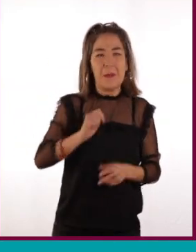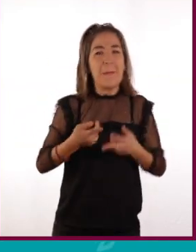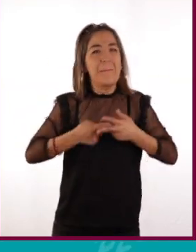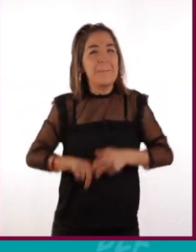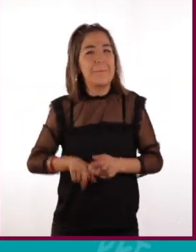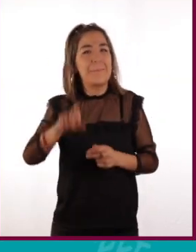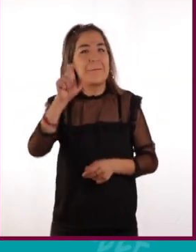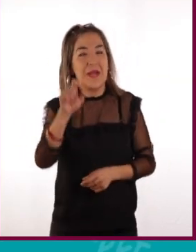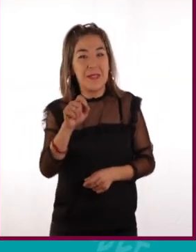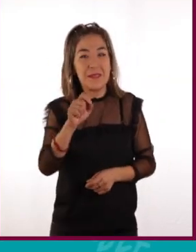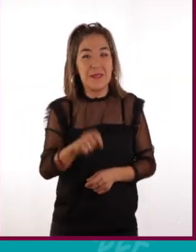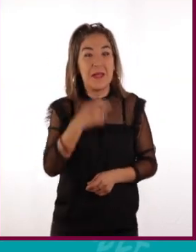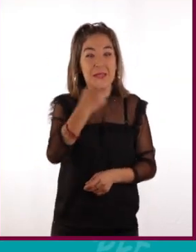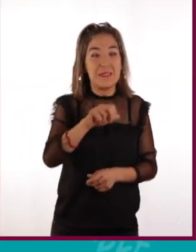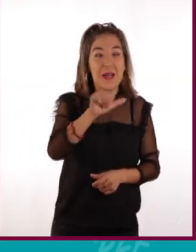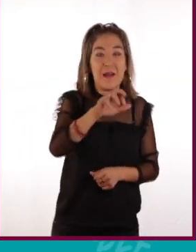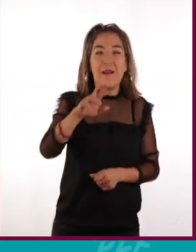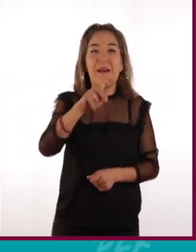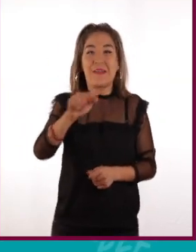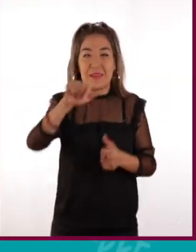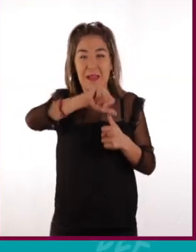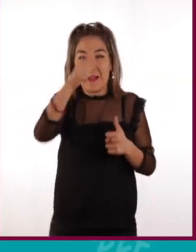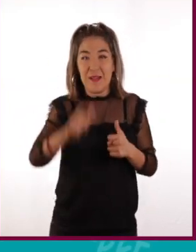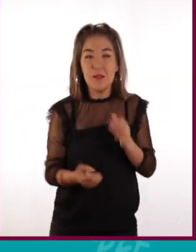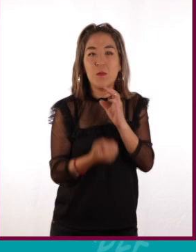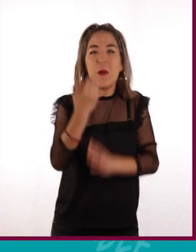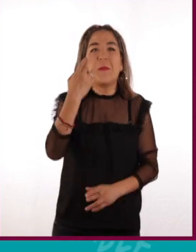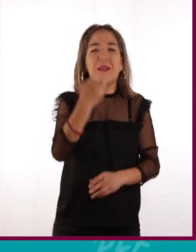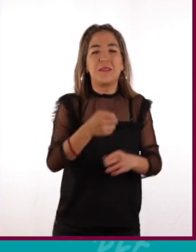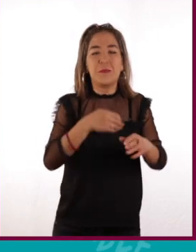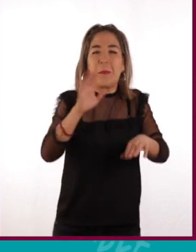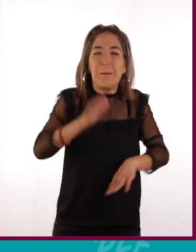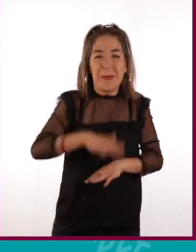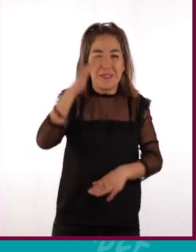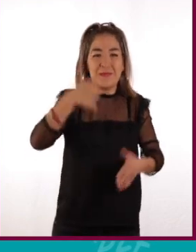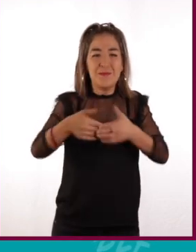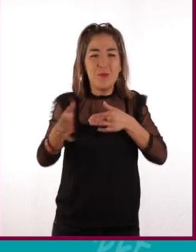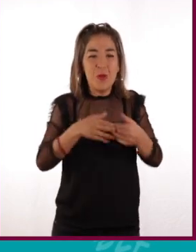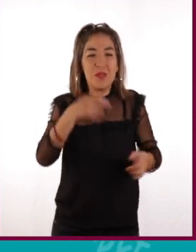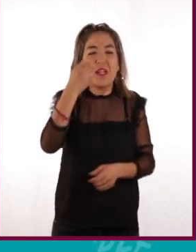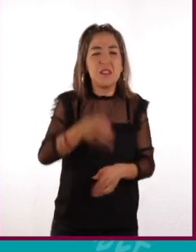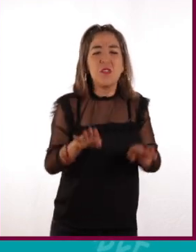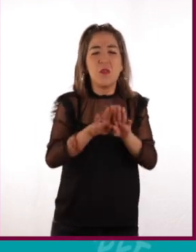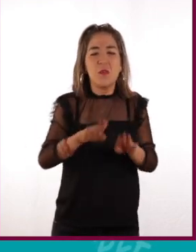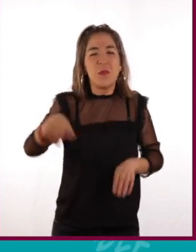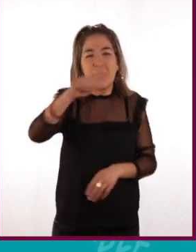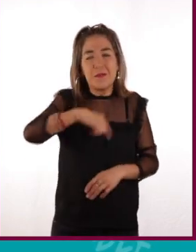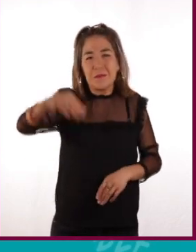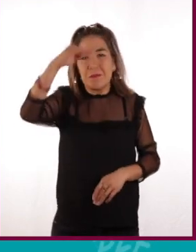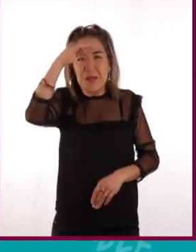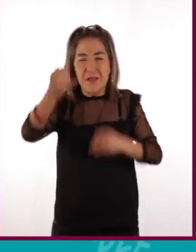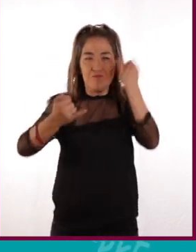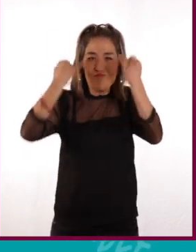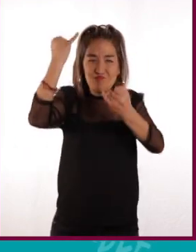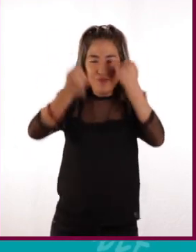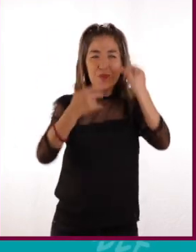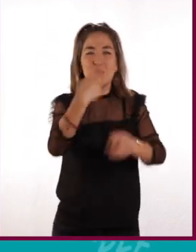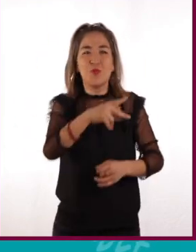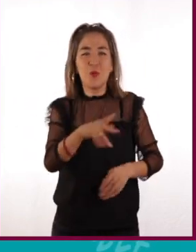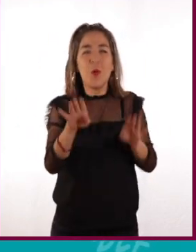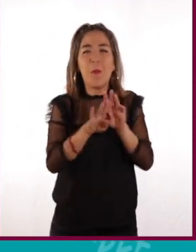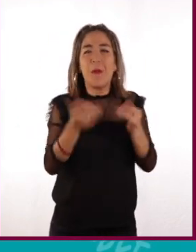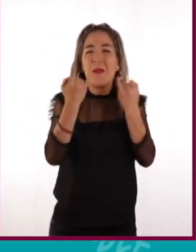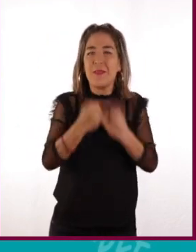principios del siglo XX, cuando el Art Nouveau estaba en su momento más álgido. Dicha escuela buscaba despertar la